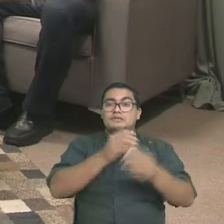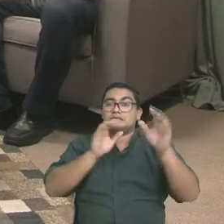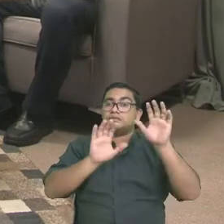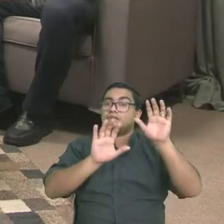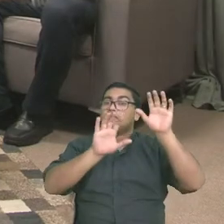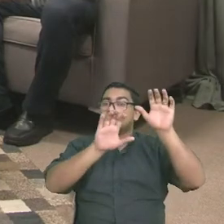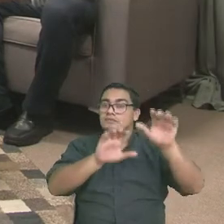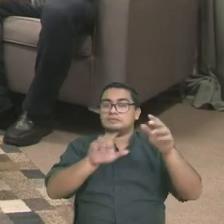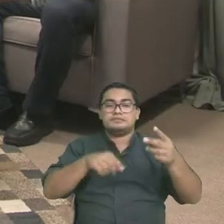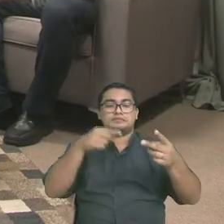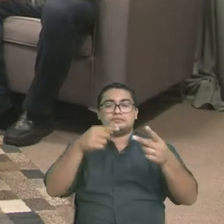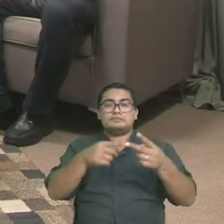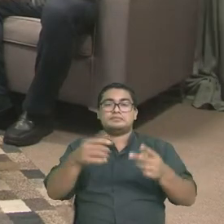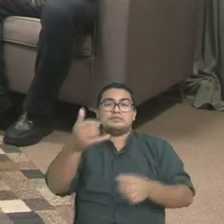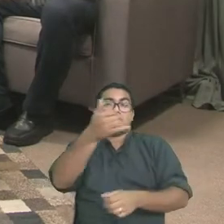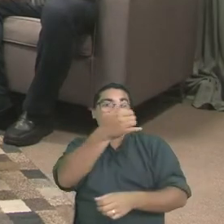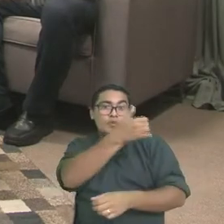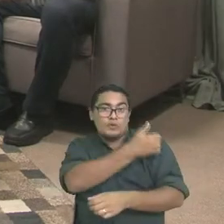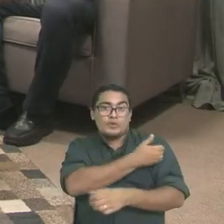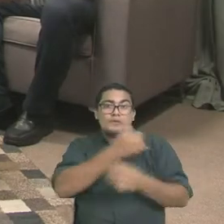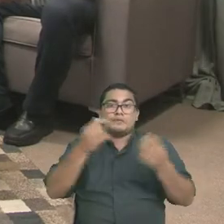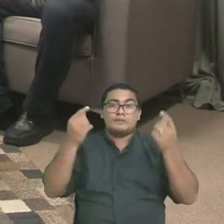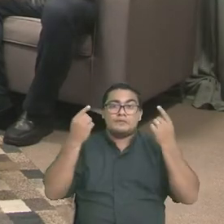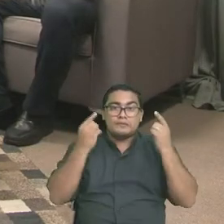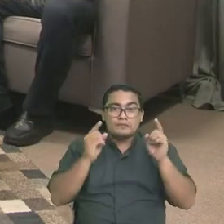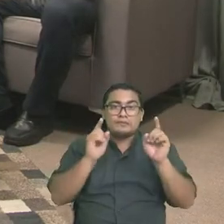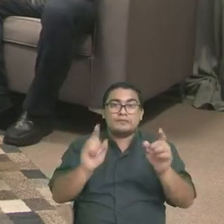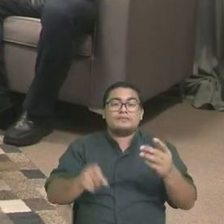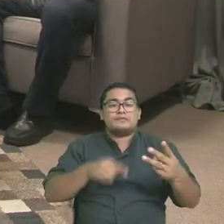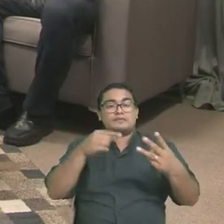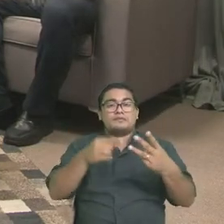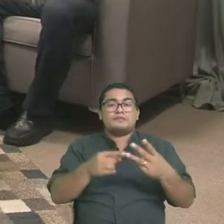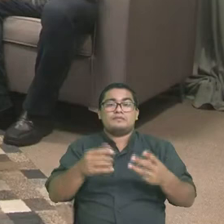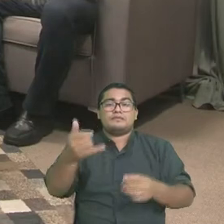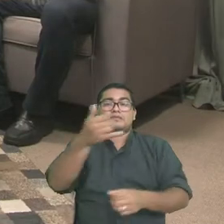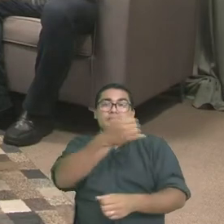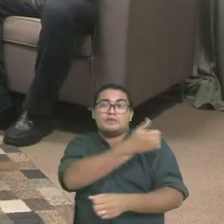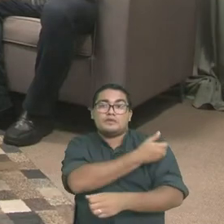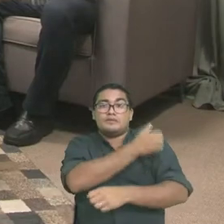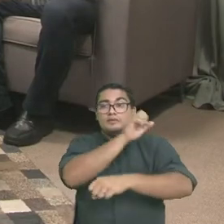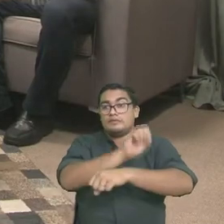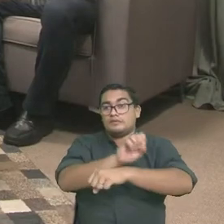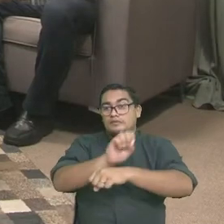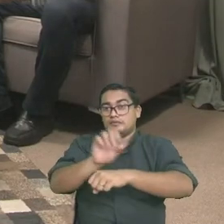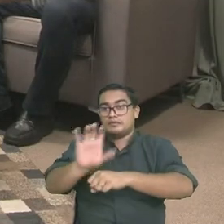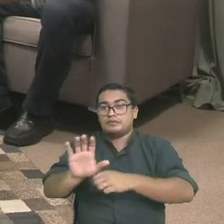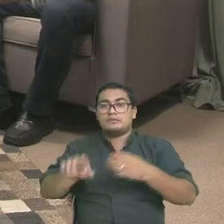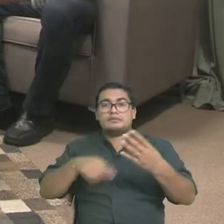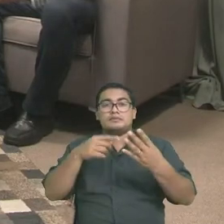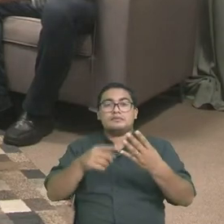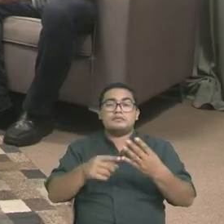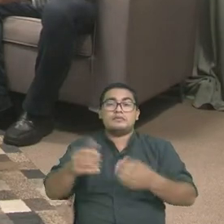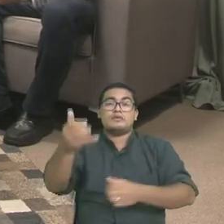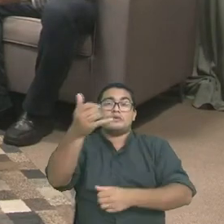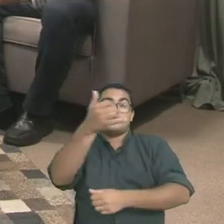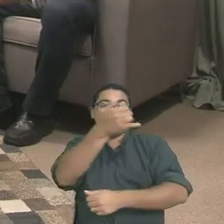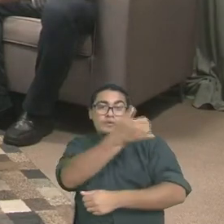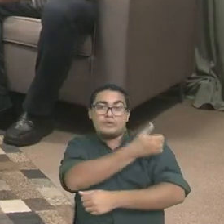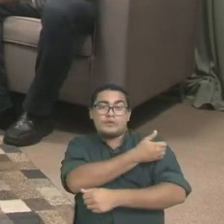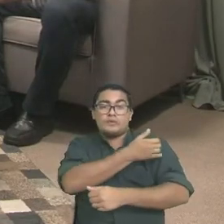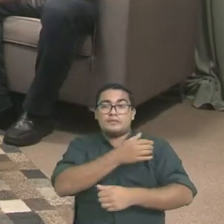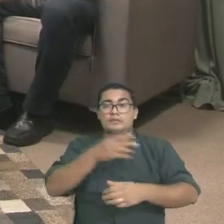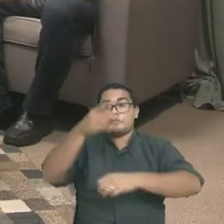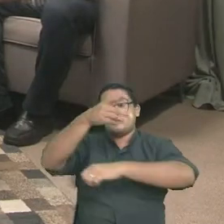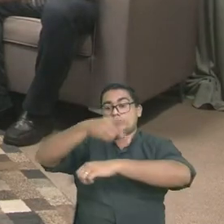León, o el Mauricio Abdalá de Chinandega, o el Alfonso Moncada en Ocotal, o el Hospital de Nuevo Amanecer de